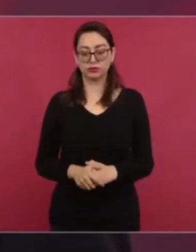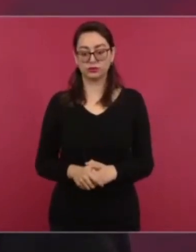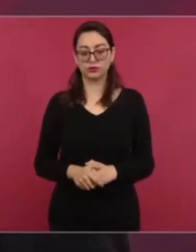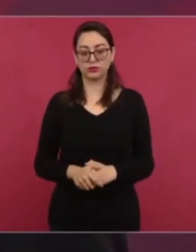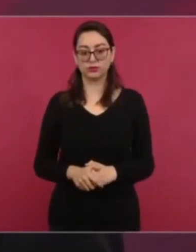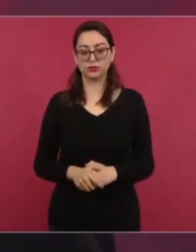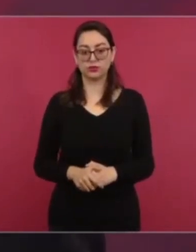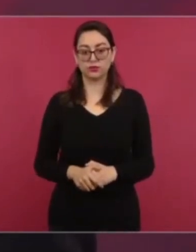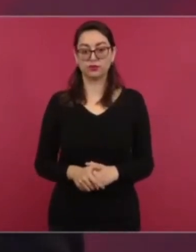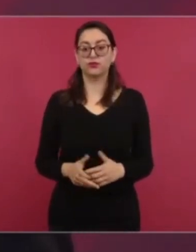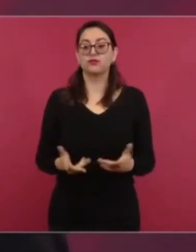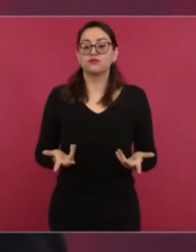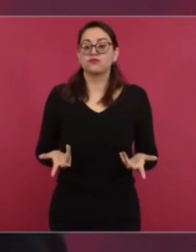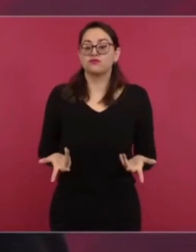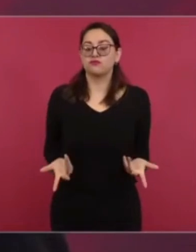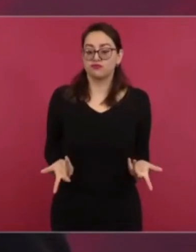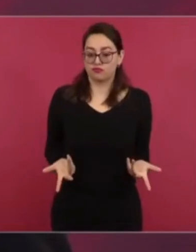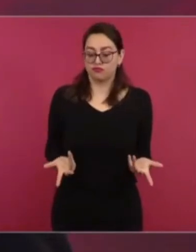Entonces,